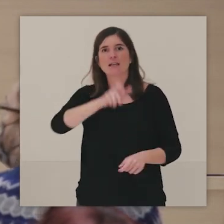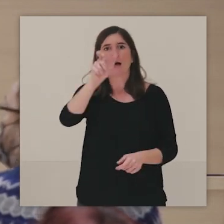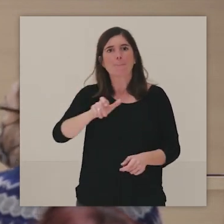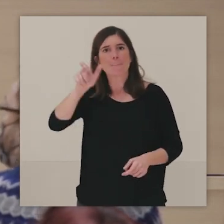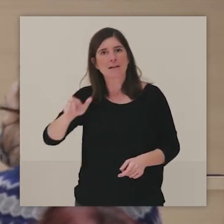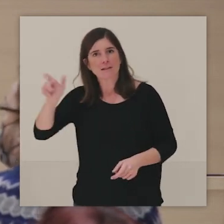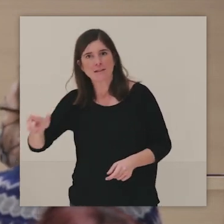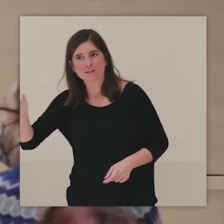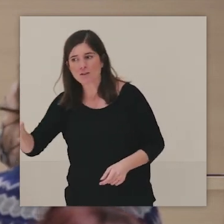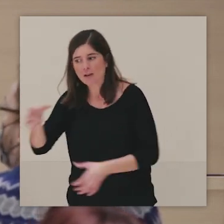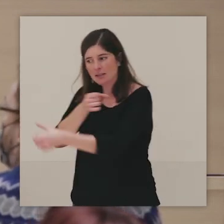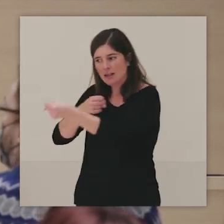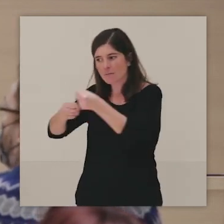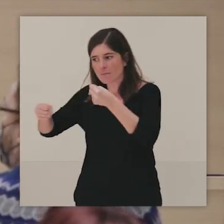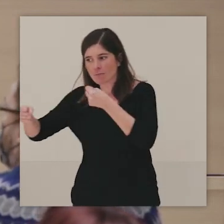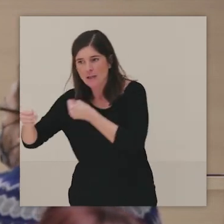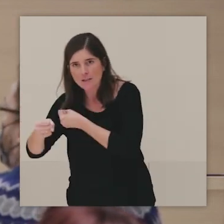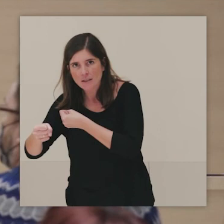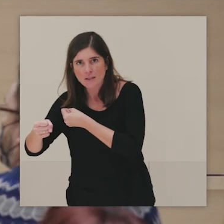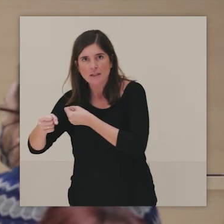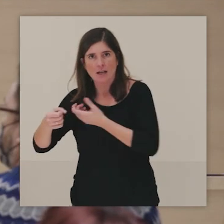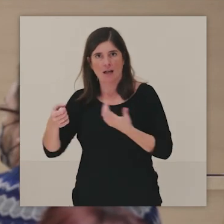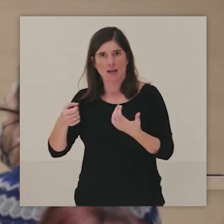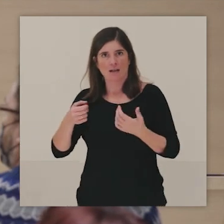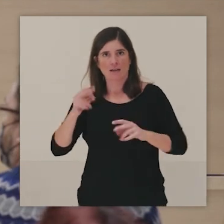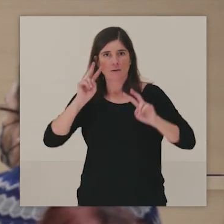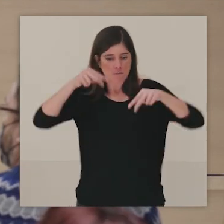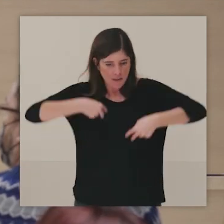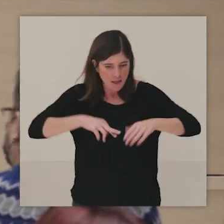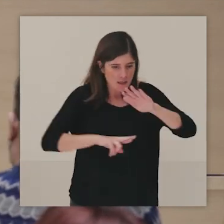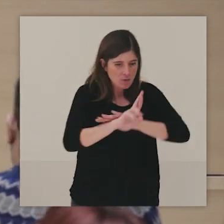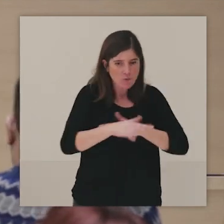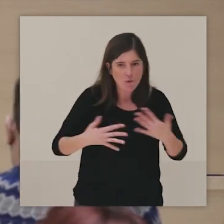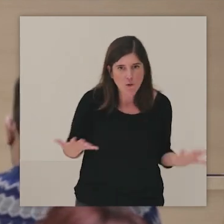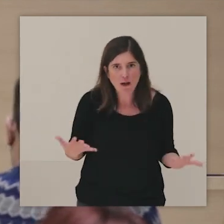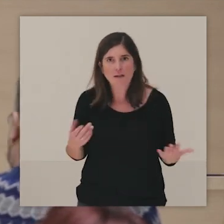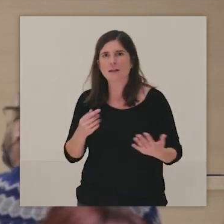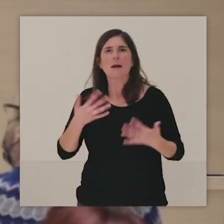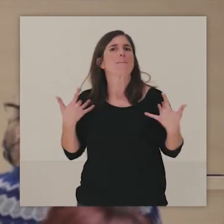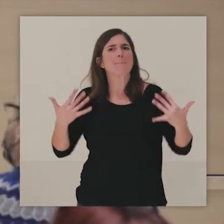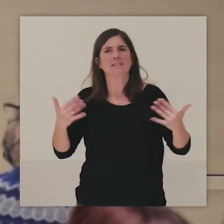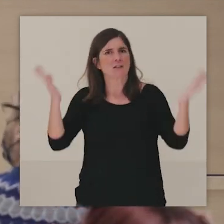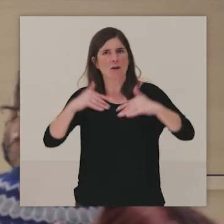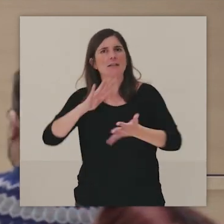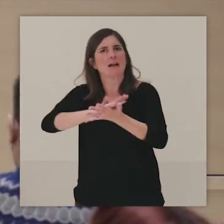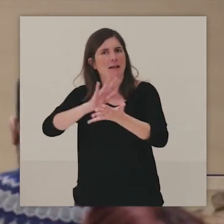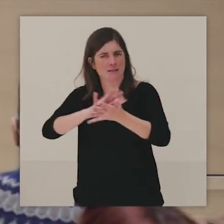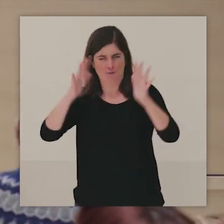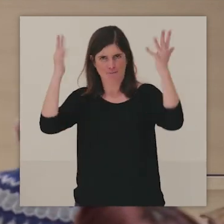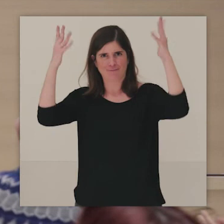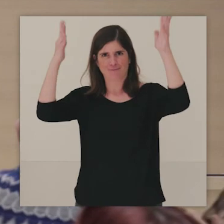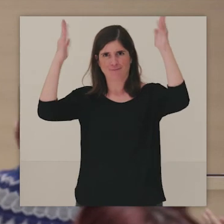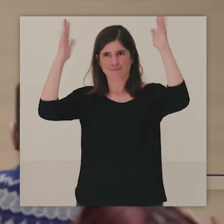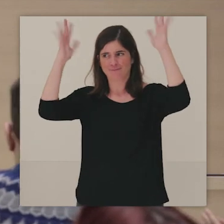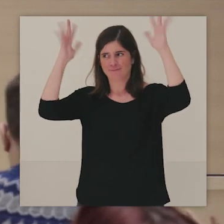que existen y sobre todo no tengan prisa, vayan haciéndolo, pero haciéndolo bien. Muchas gracias.